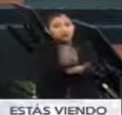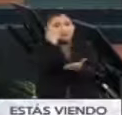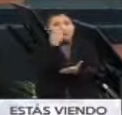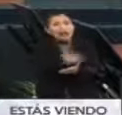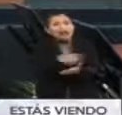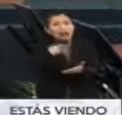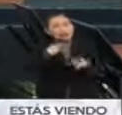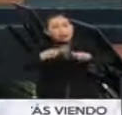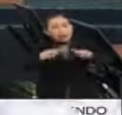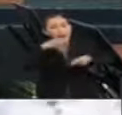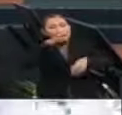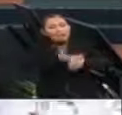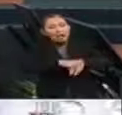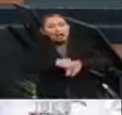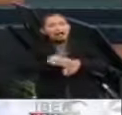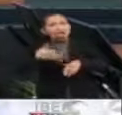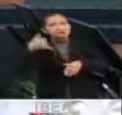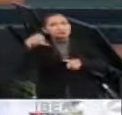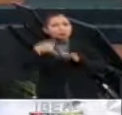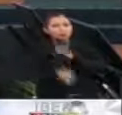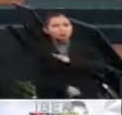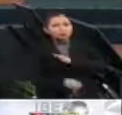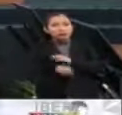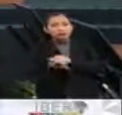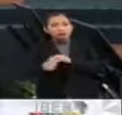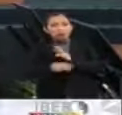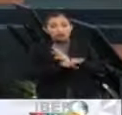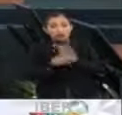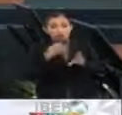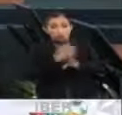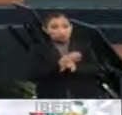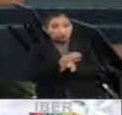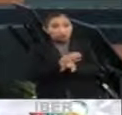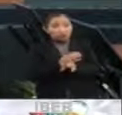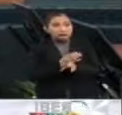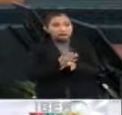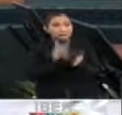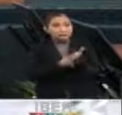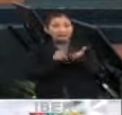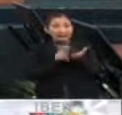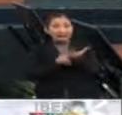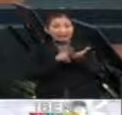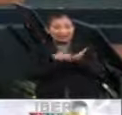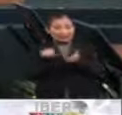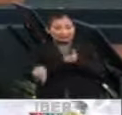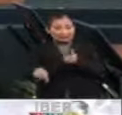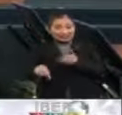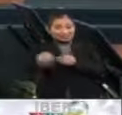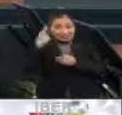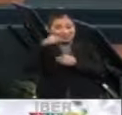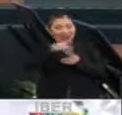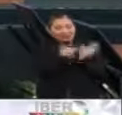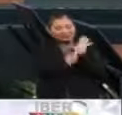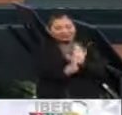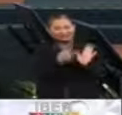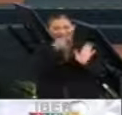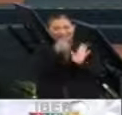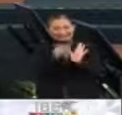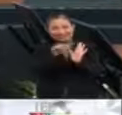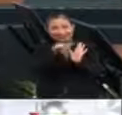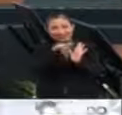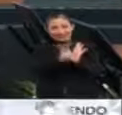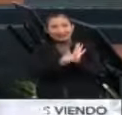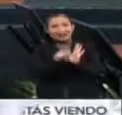una planificación más estructurada. Y la otra cosa que vale mucho la pena señalar,